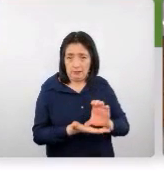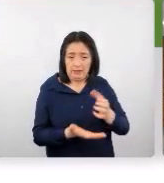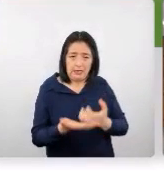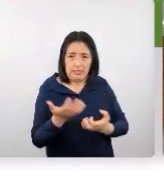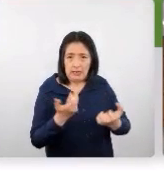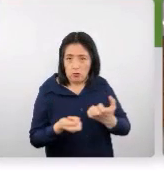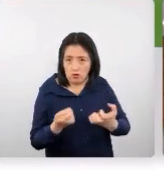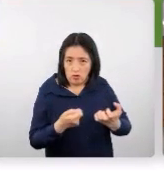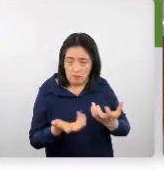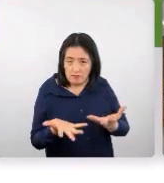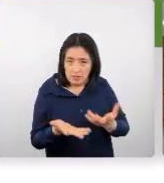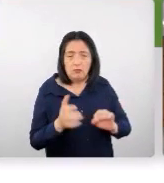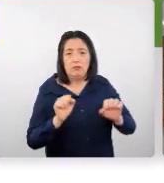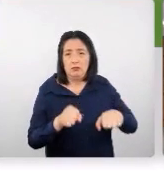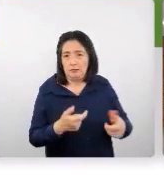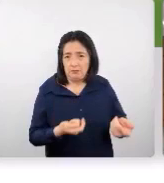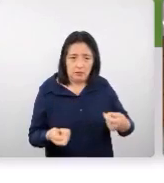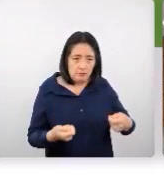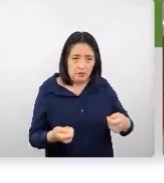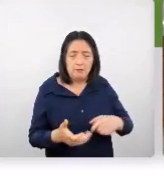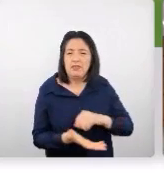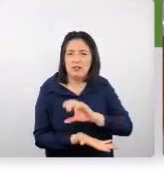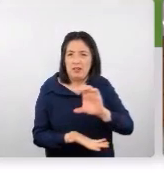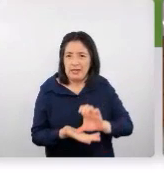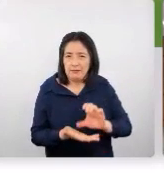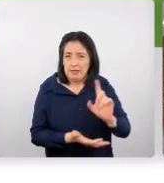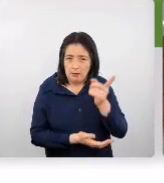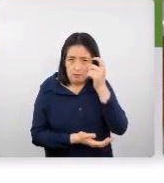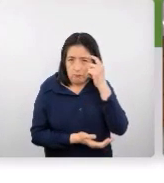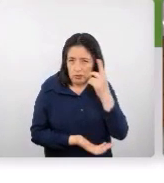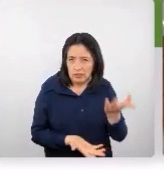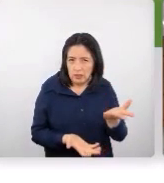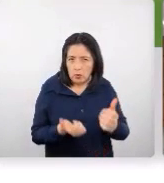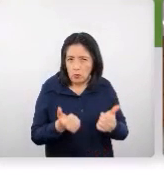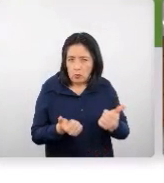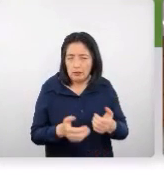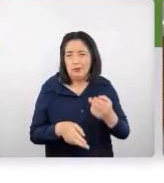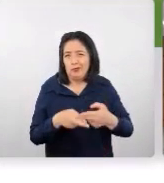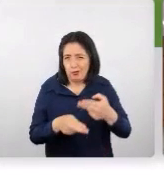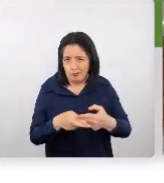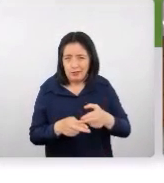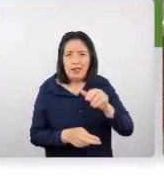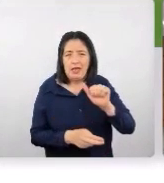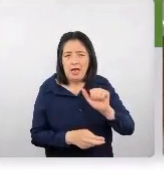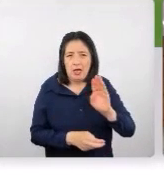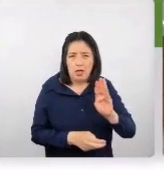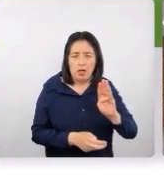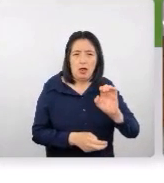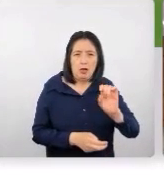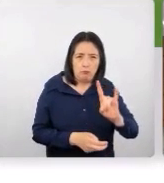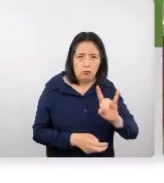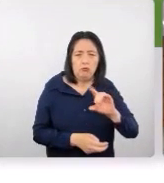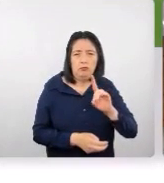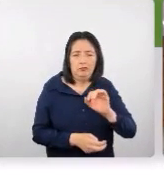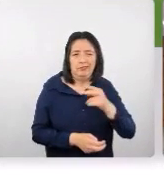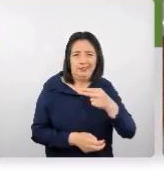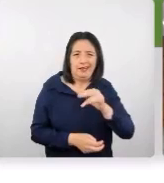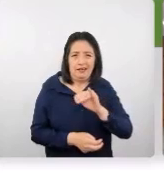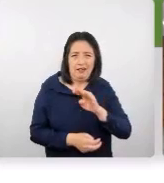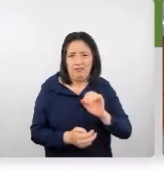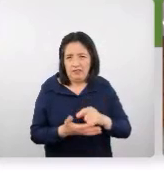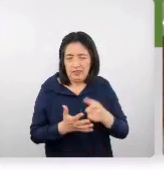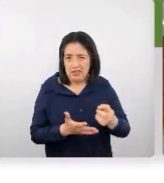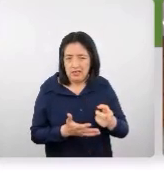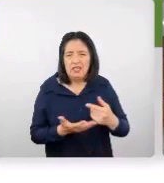económico-comercial. Sin embargo, la capital política es Abu Dhabi. Emiratos Árabes Unidos está